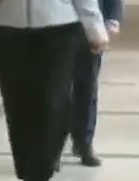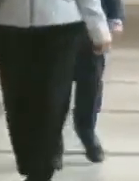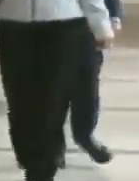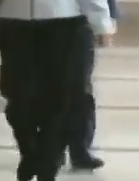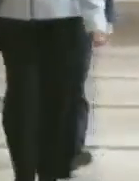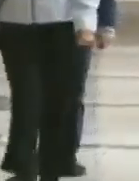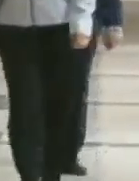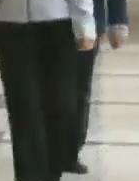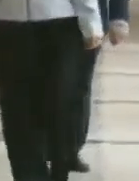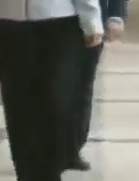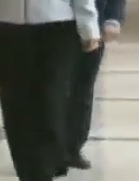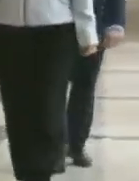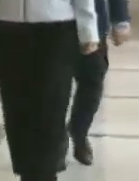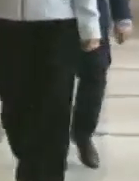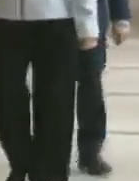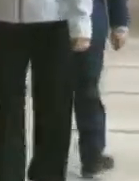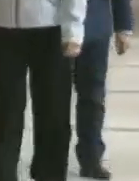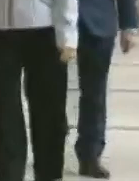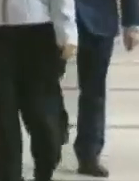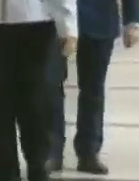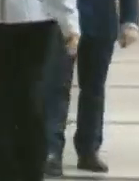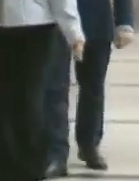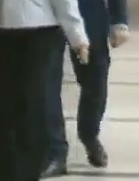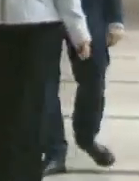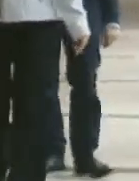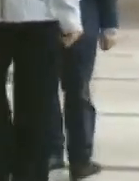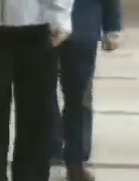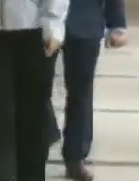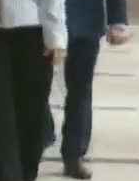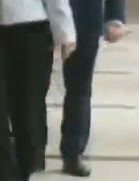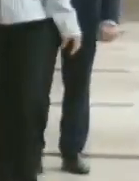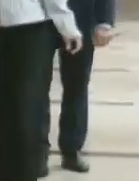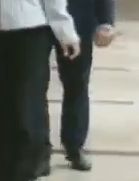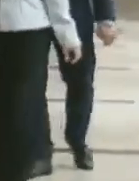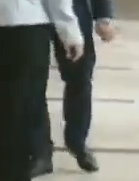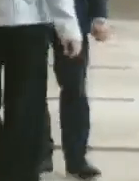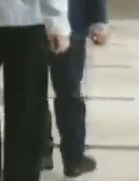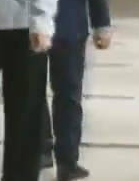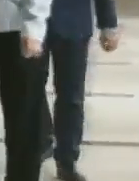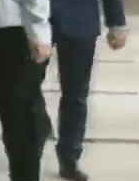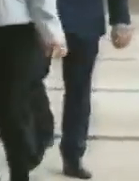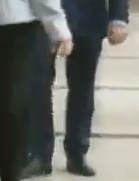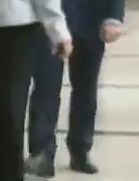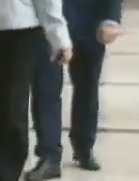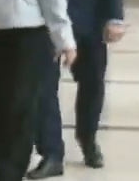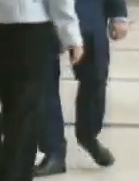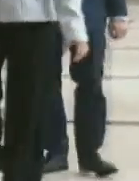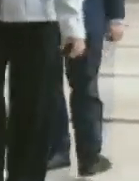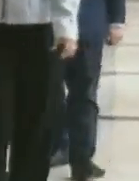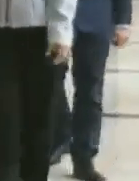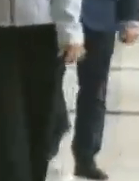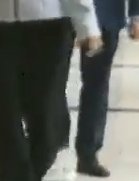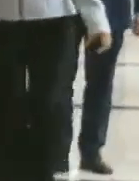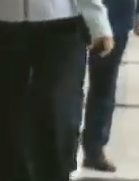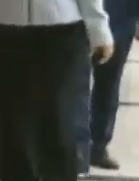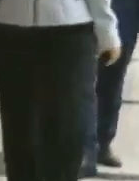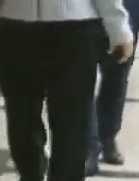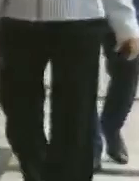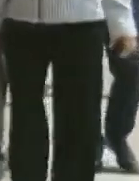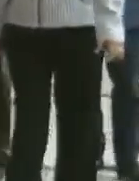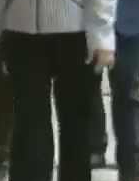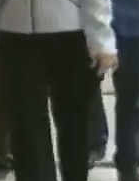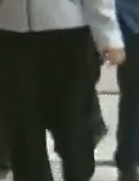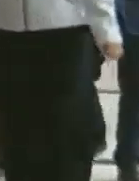maduro moros de los derechos humanos fundamentales y hacía alusión que durante la cuarta